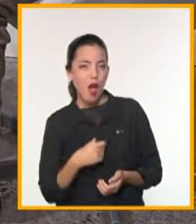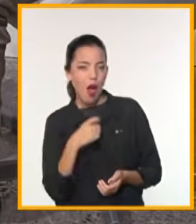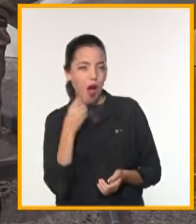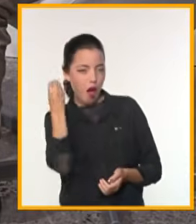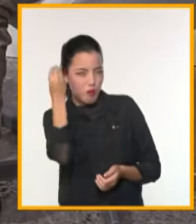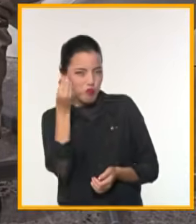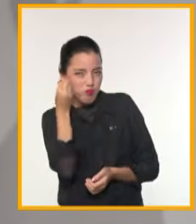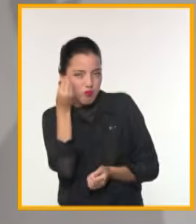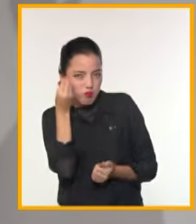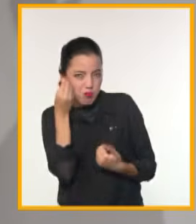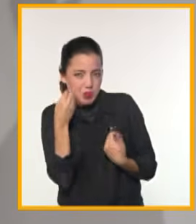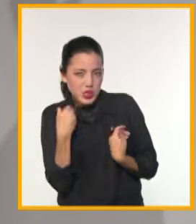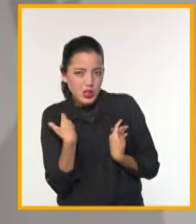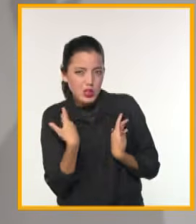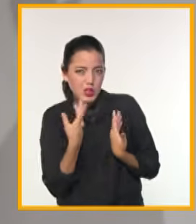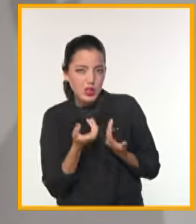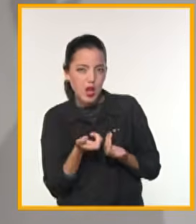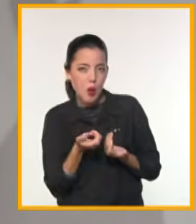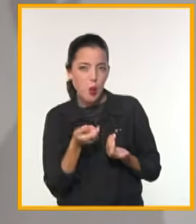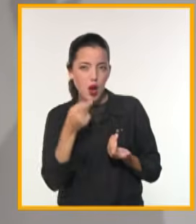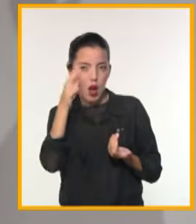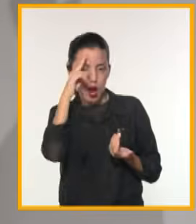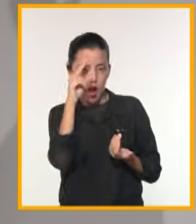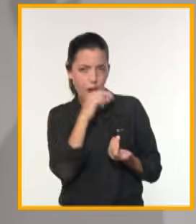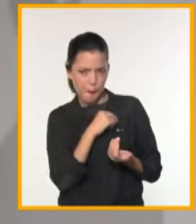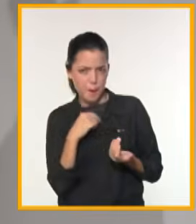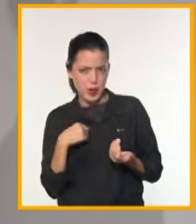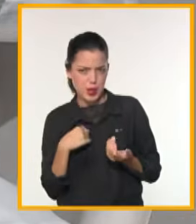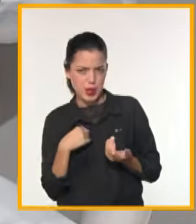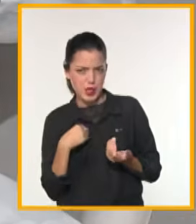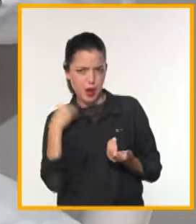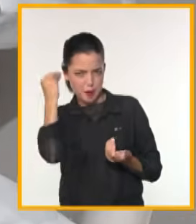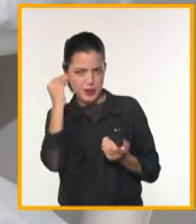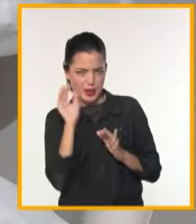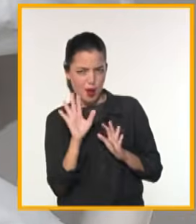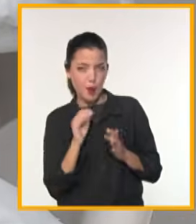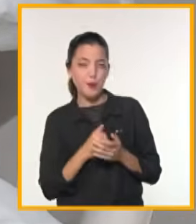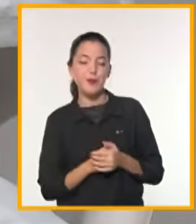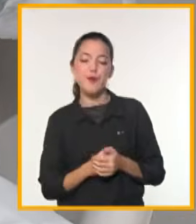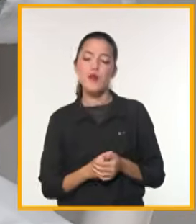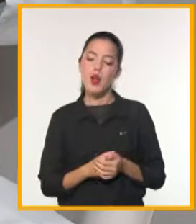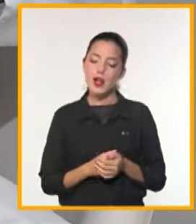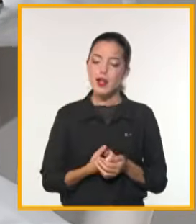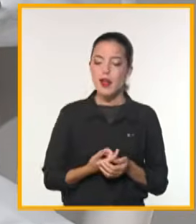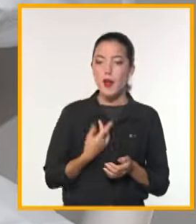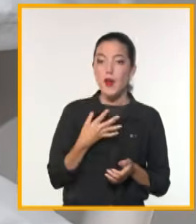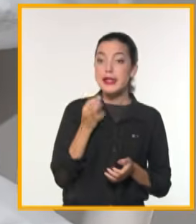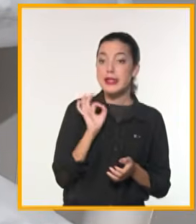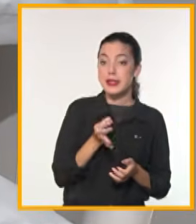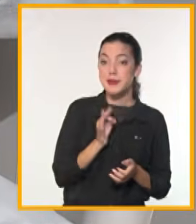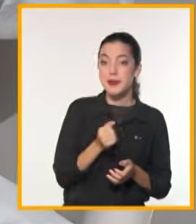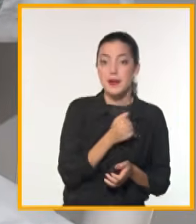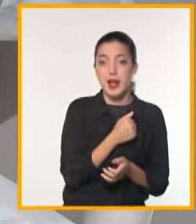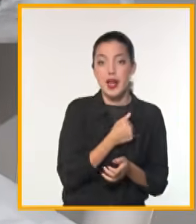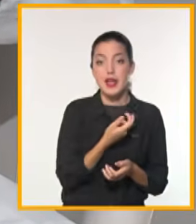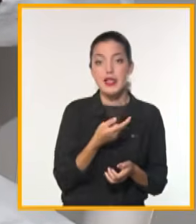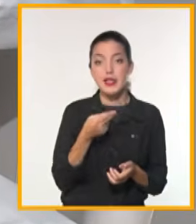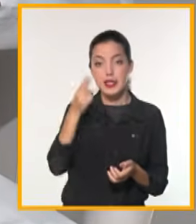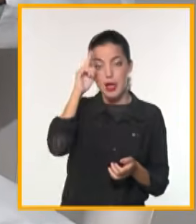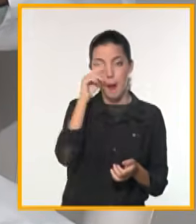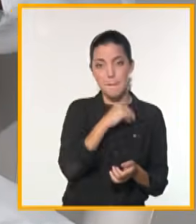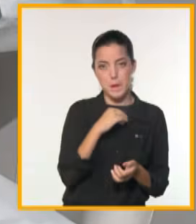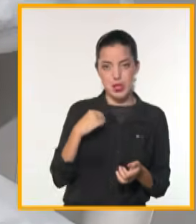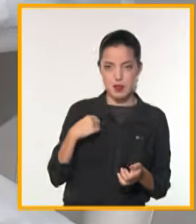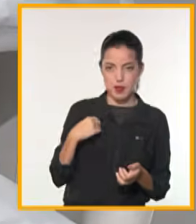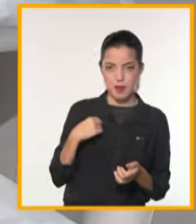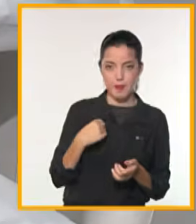bichito de la medicina. Yo realmente quise siempre estudiar medicina, tenía como 4 o 5 años. ¿Verdad? Yo sí, a mí me